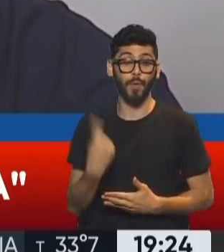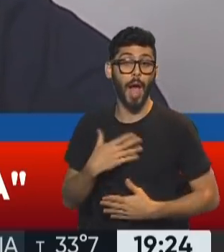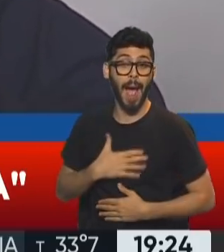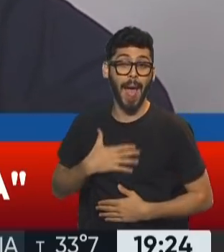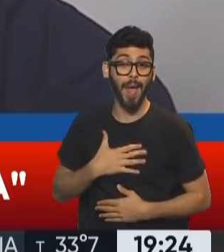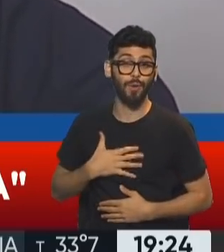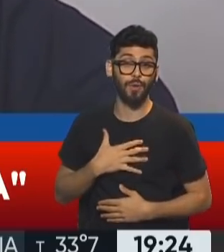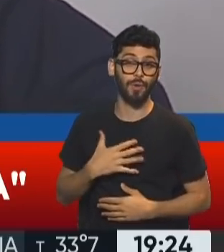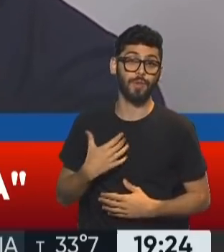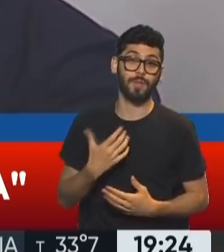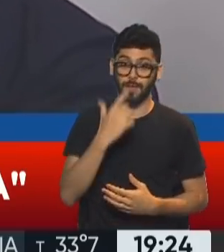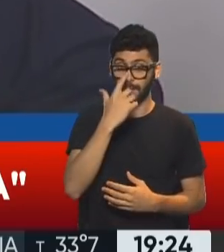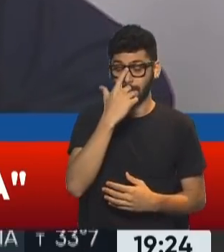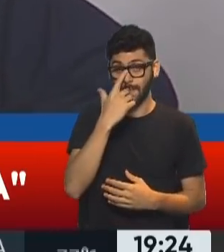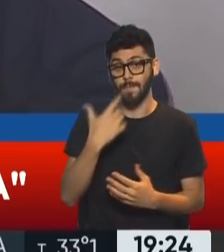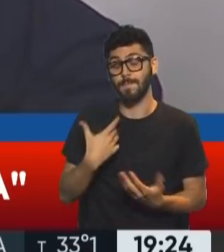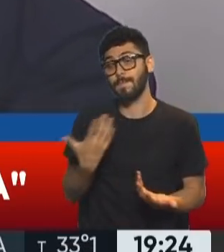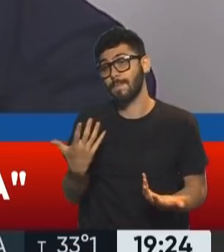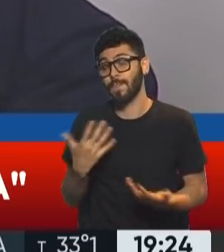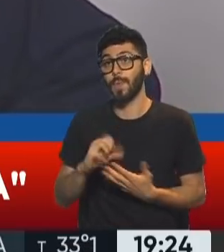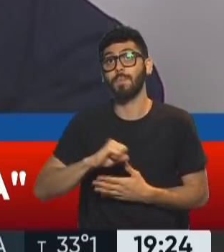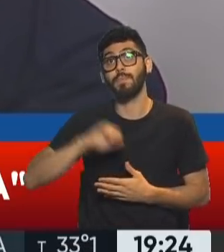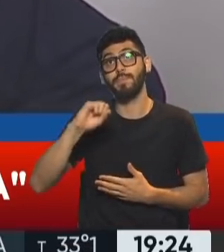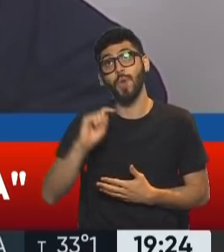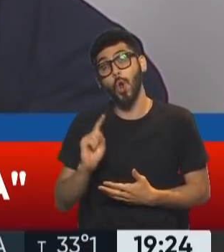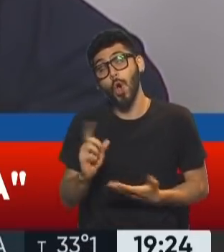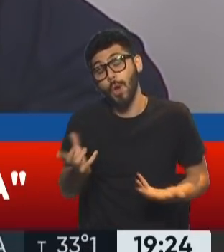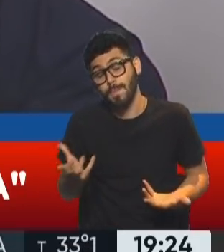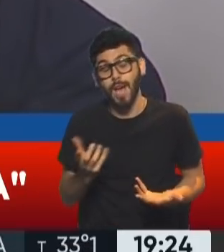Juniors no estamos de parabienes, pero bueno.